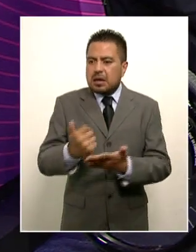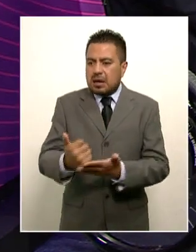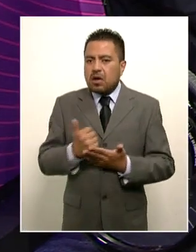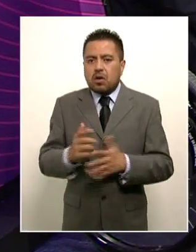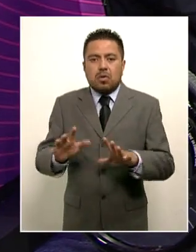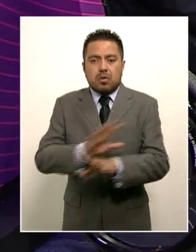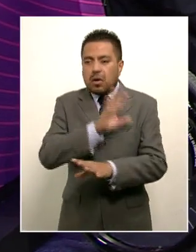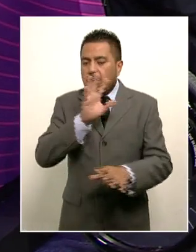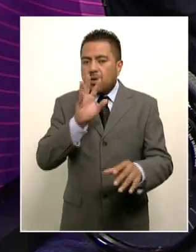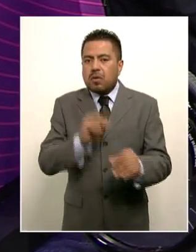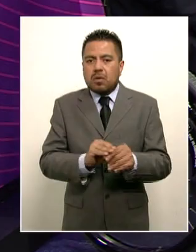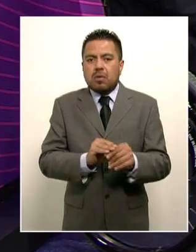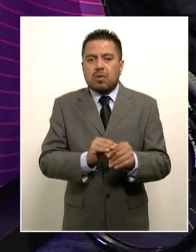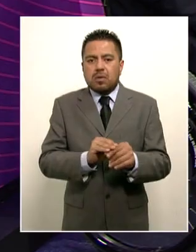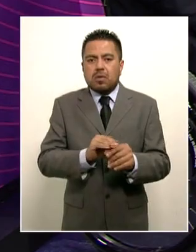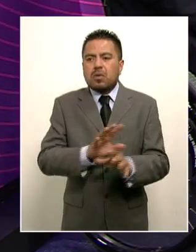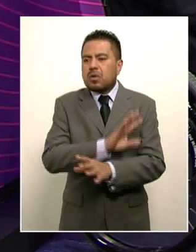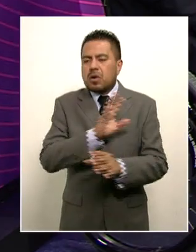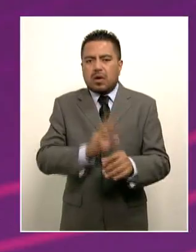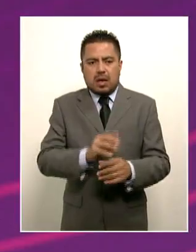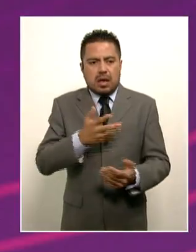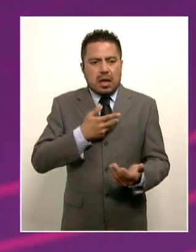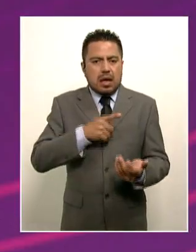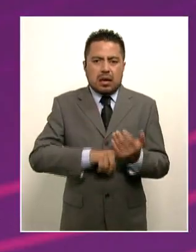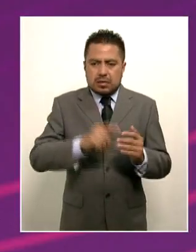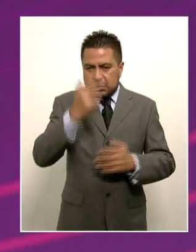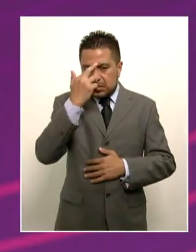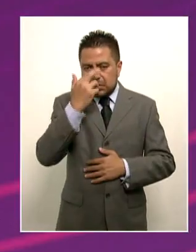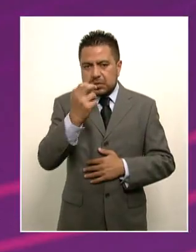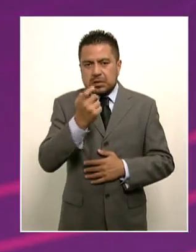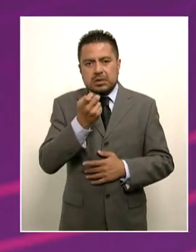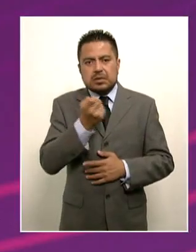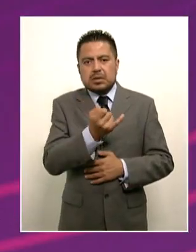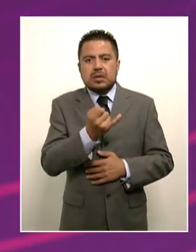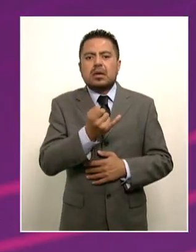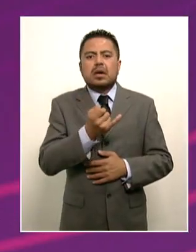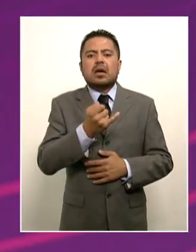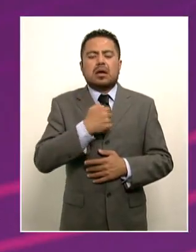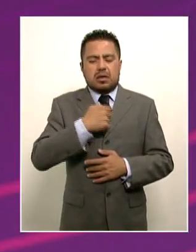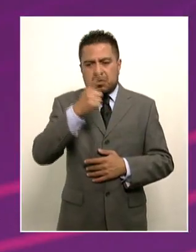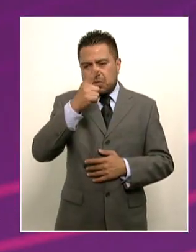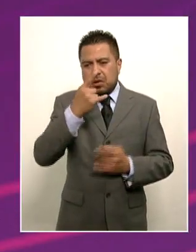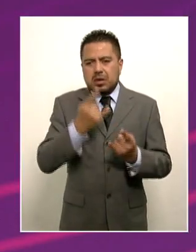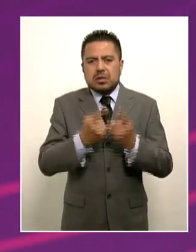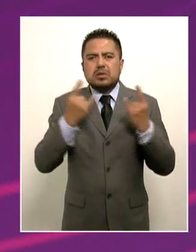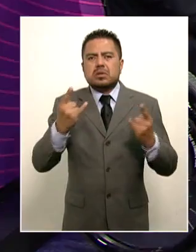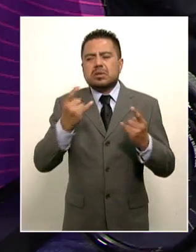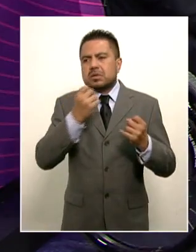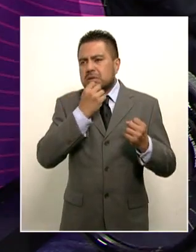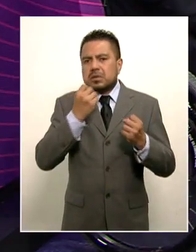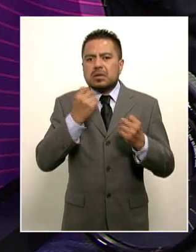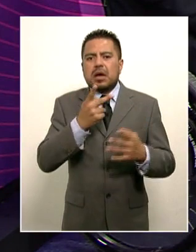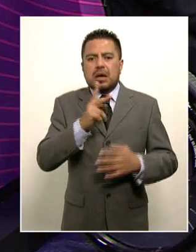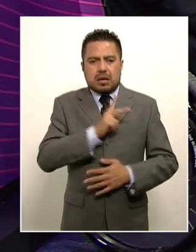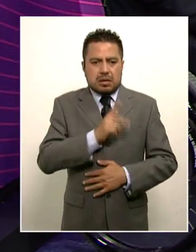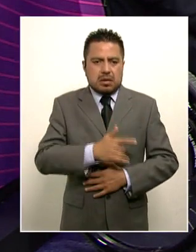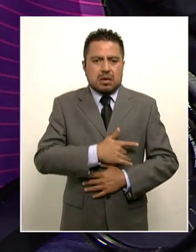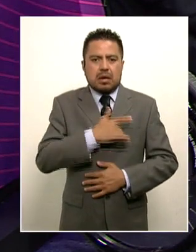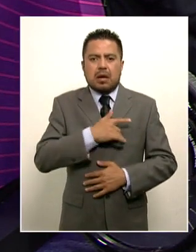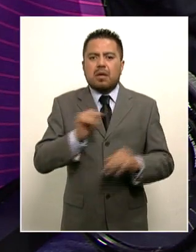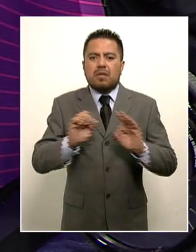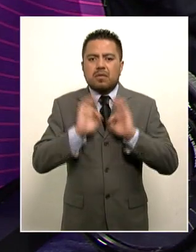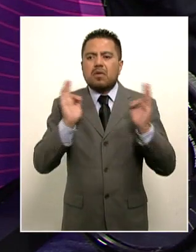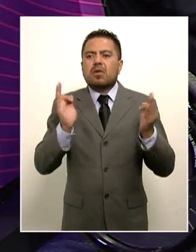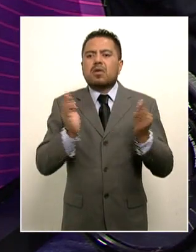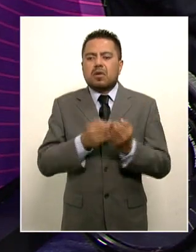todo tiene una razón de ser. Tengo una anécdota muy agradable, a mi parecer, que me formó y